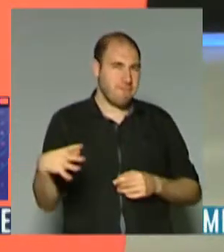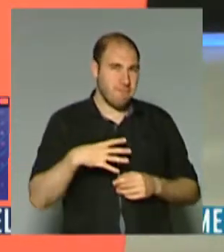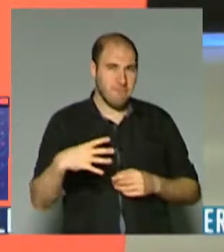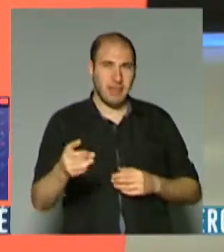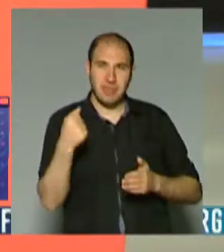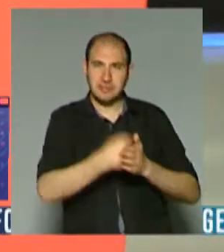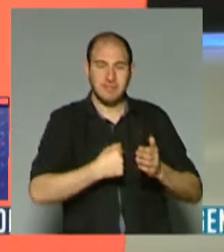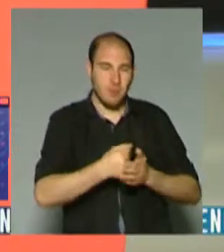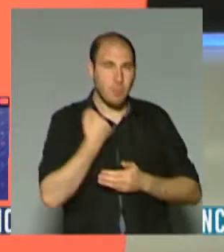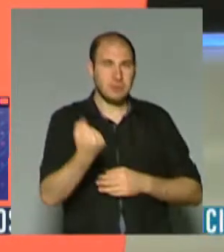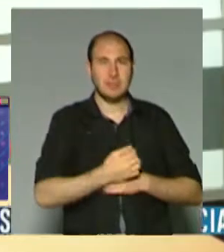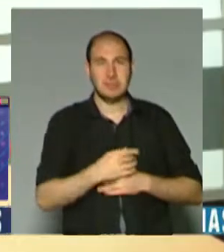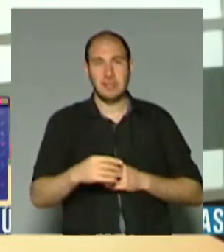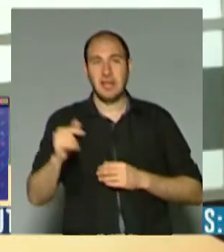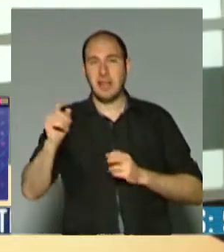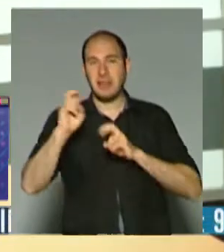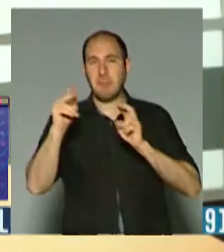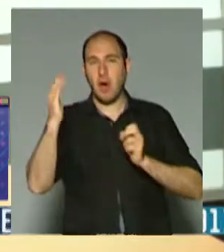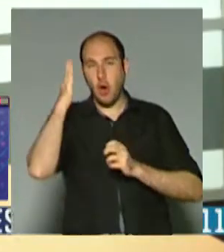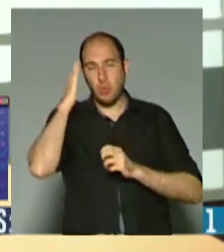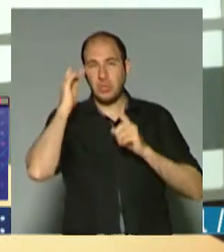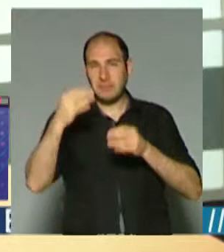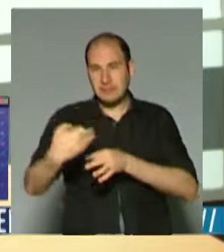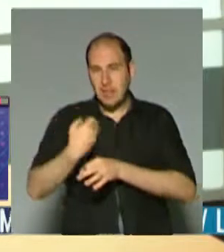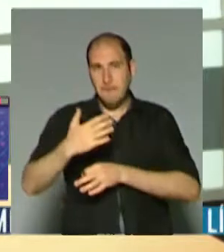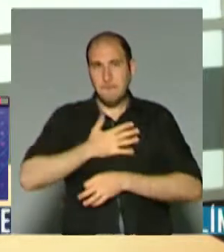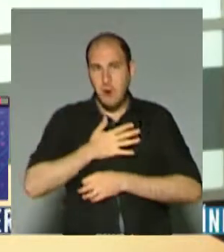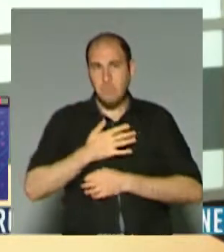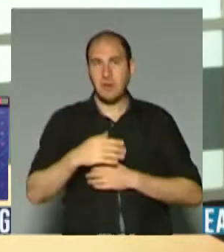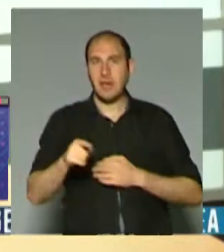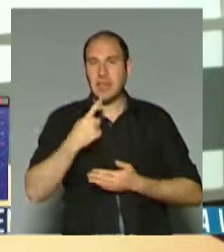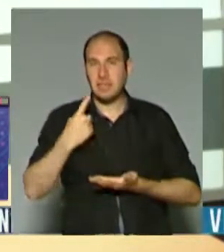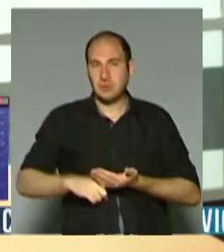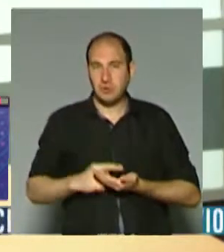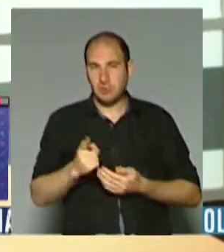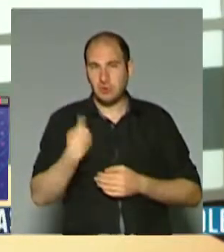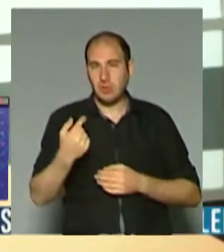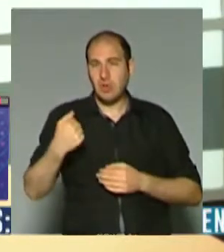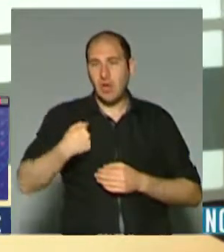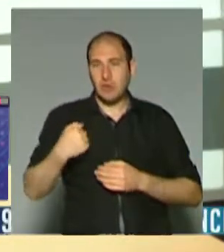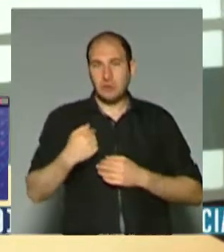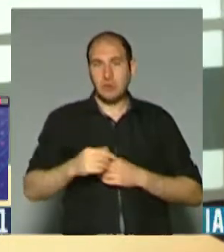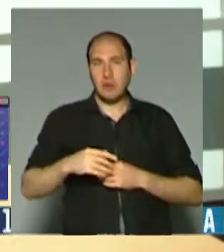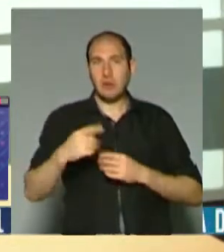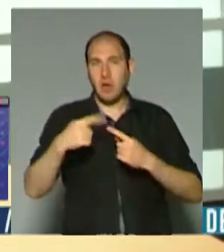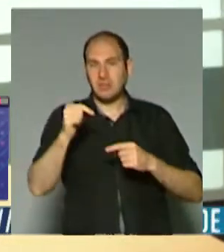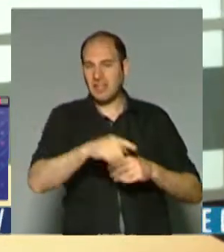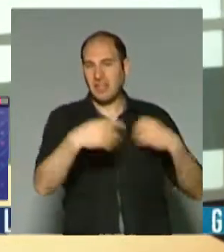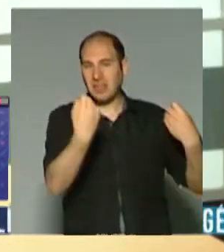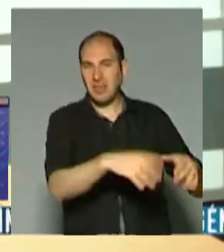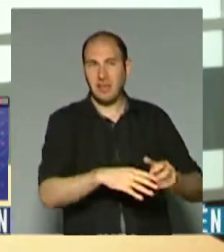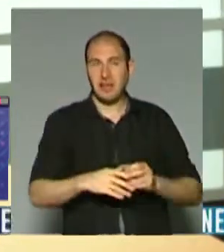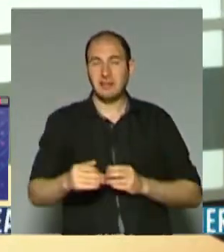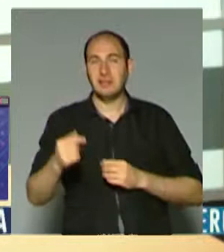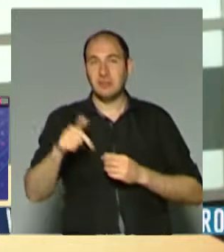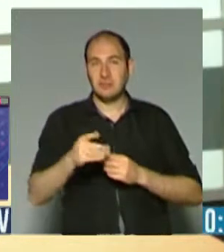Son desafíos gigantes. Bueno, es una cuestión cultural y también de educarnos nosotros, ¿no? De tomar la iniciativa de decir, bueno, yo no voy a dejar de usar este tipo de elementos,